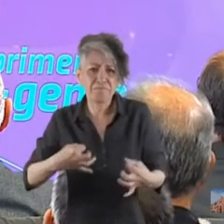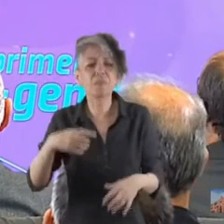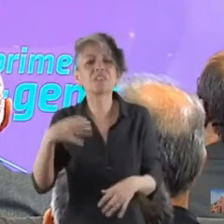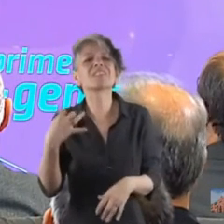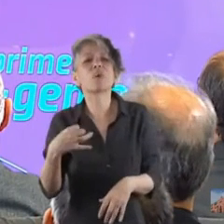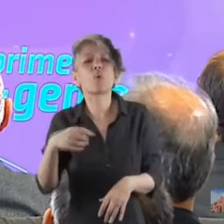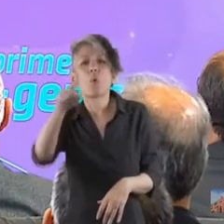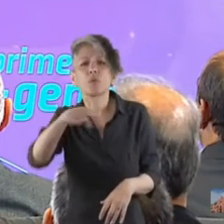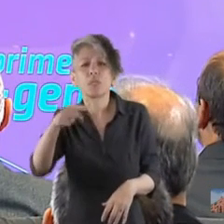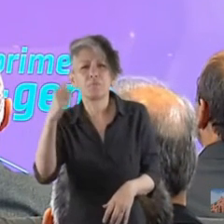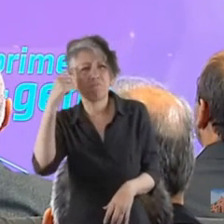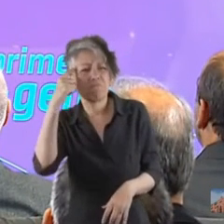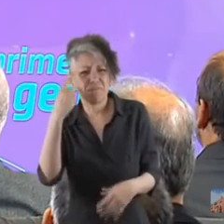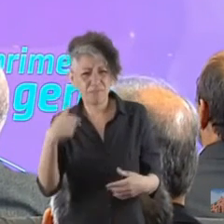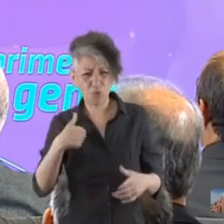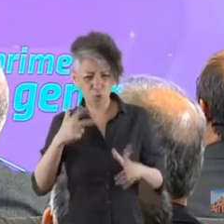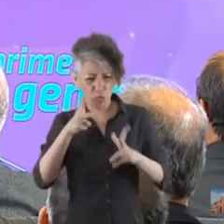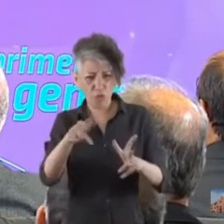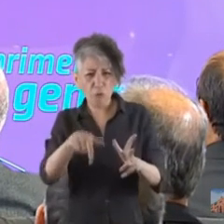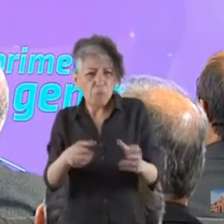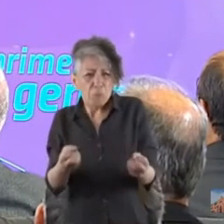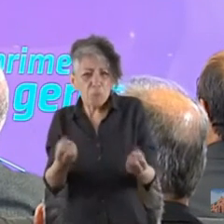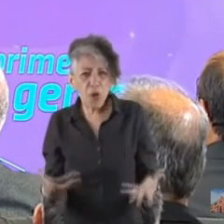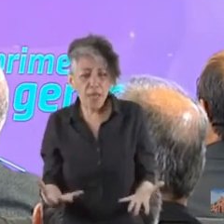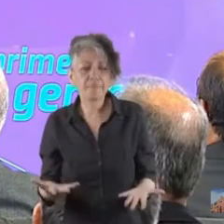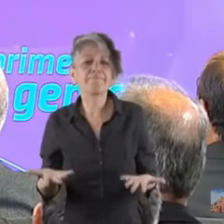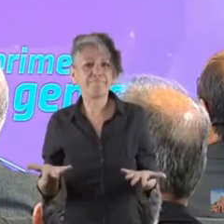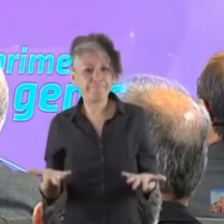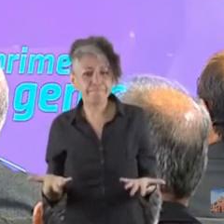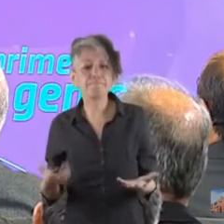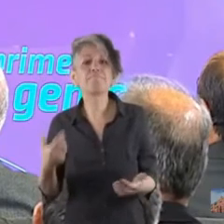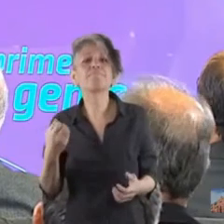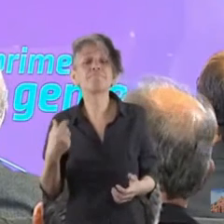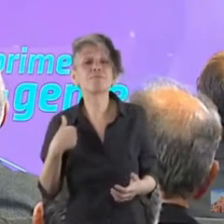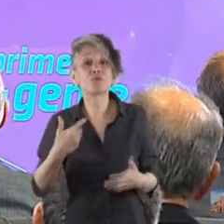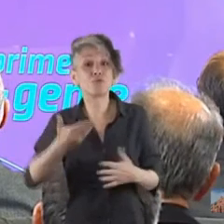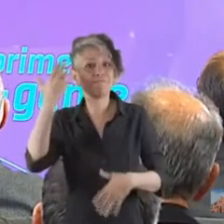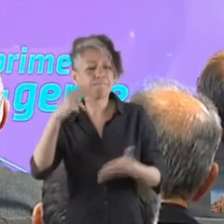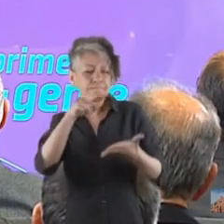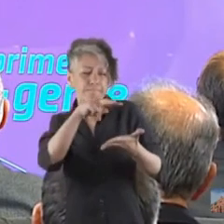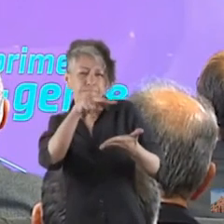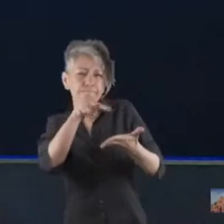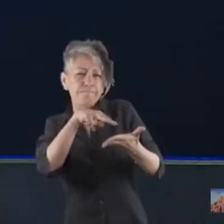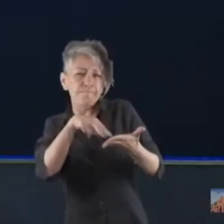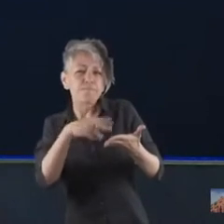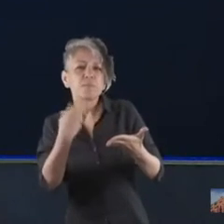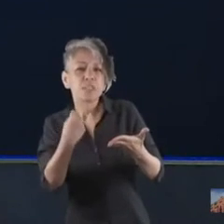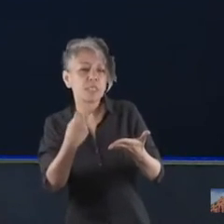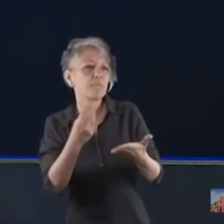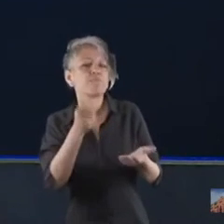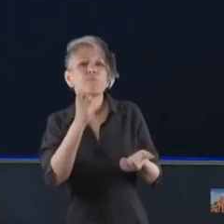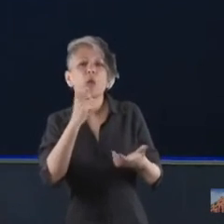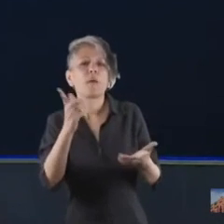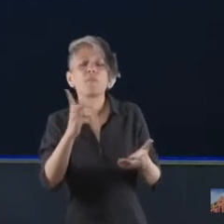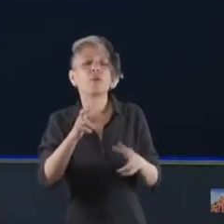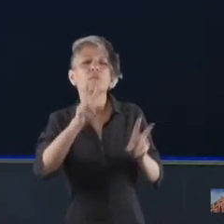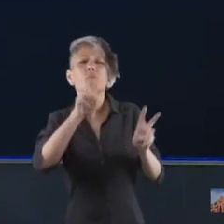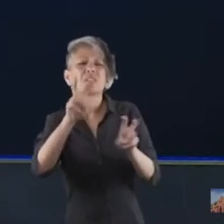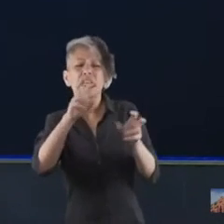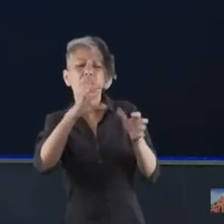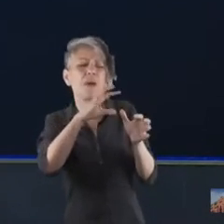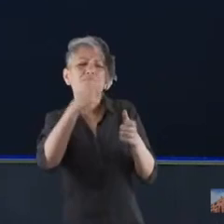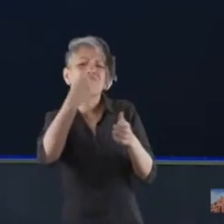cuento todo esto básicamente porque leí desde cuestiones vinculadas a un salvador una bala de plata un